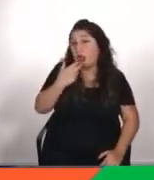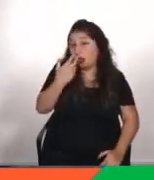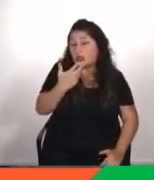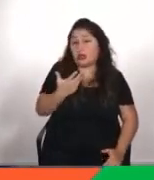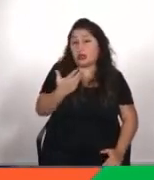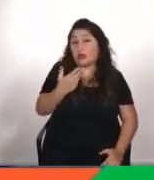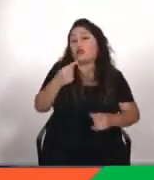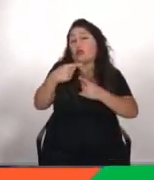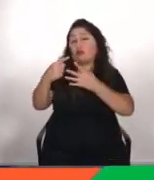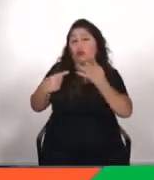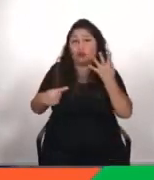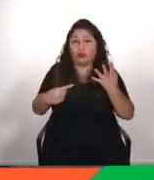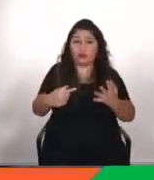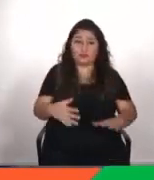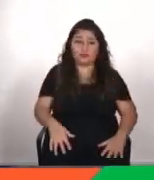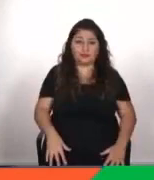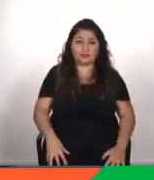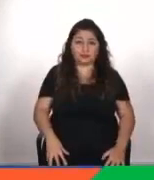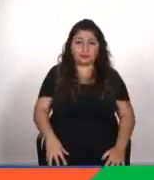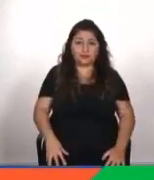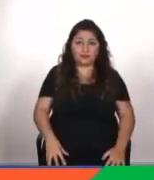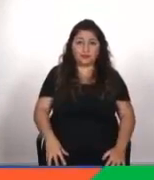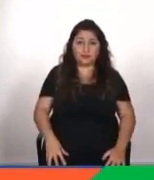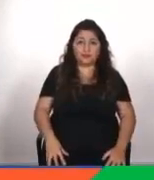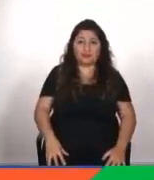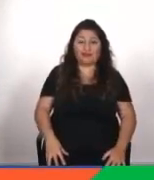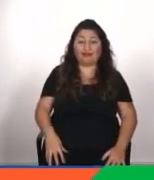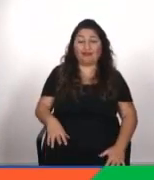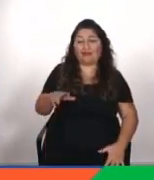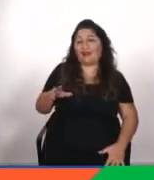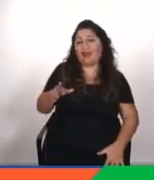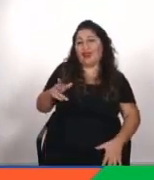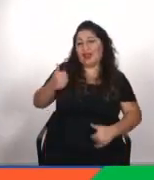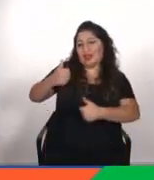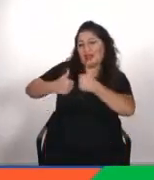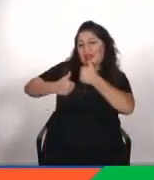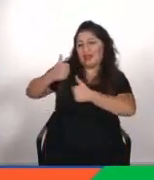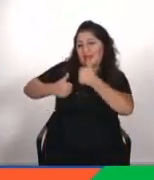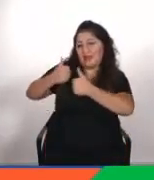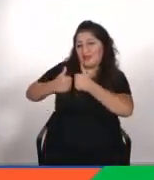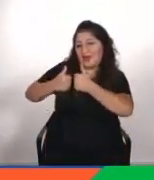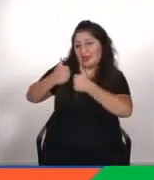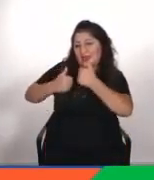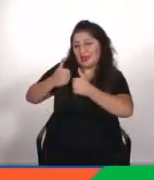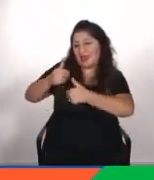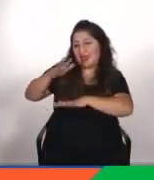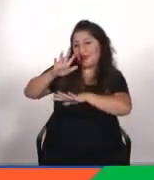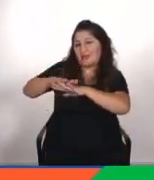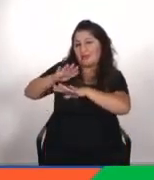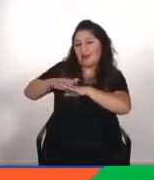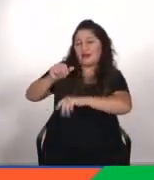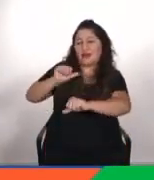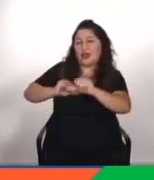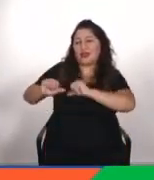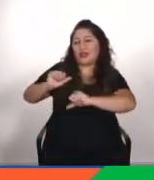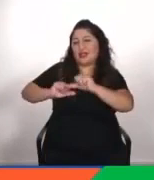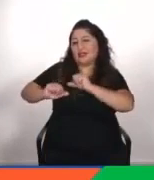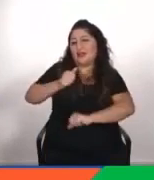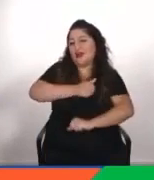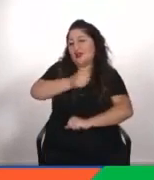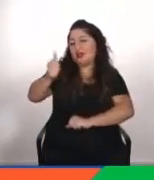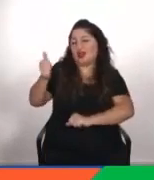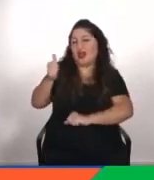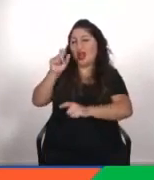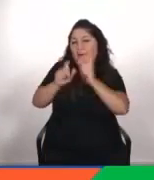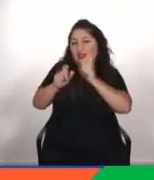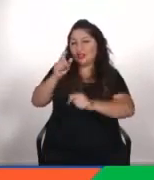otras. Oye, y el clásico debate entre matemáticos y científicos, y en verdad toda la gente que sigue